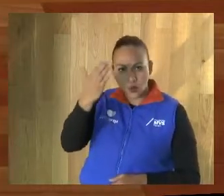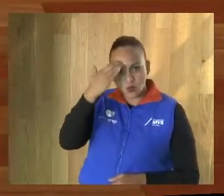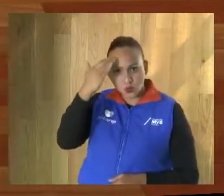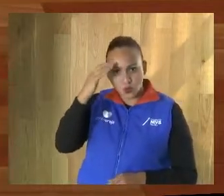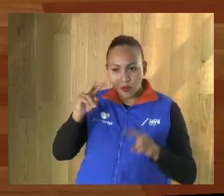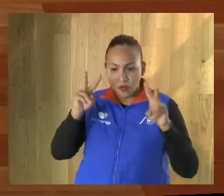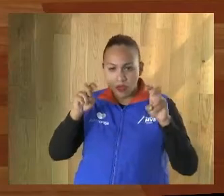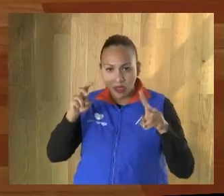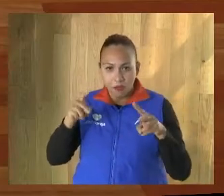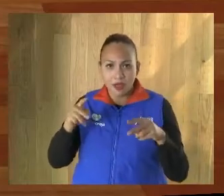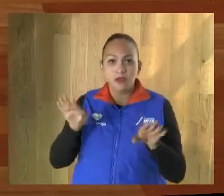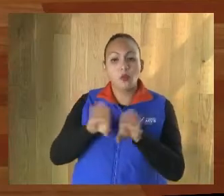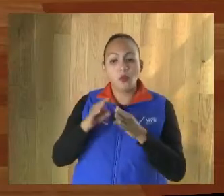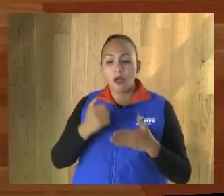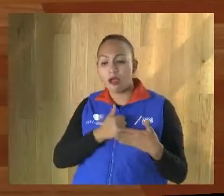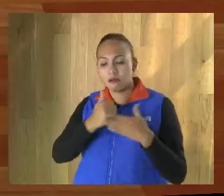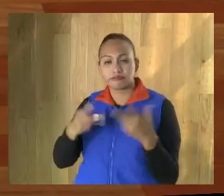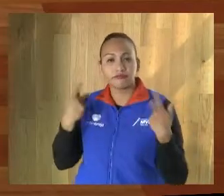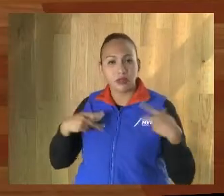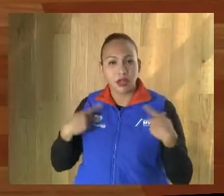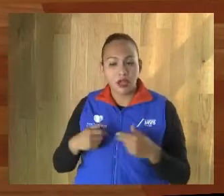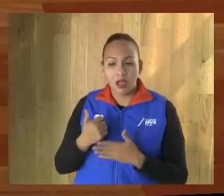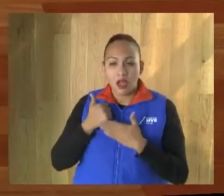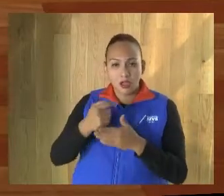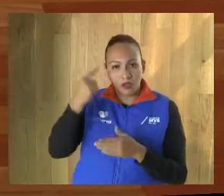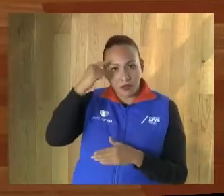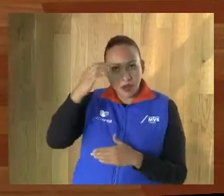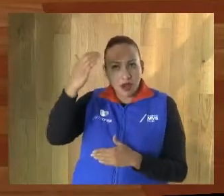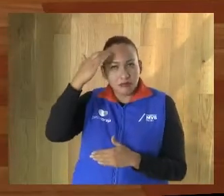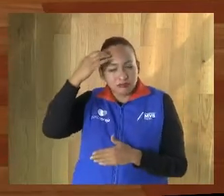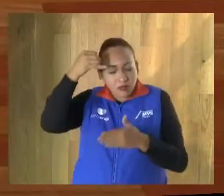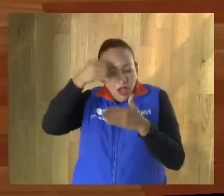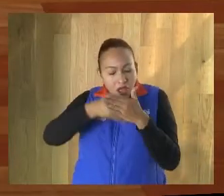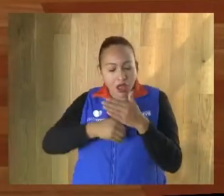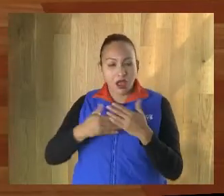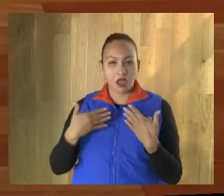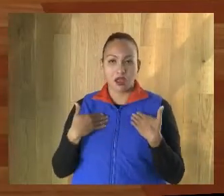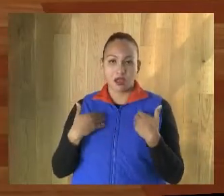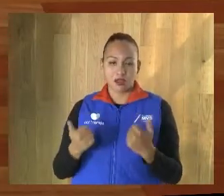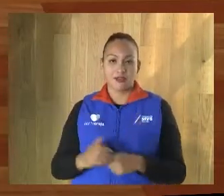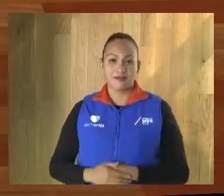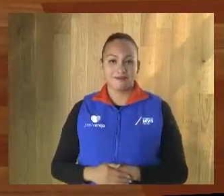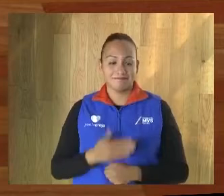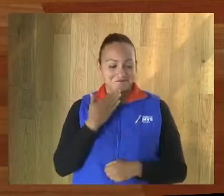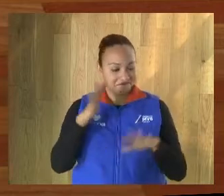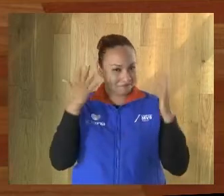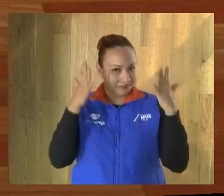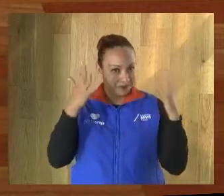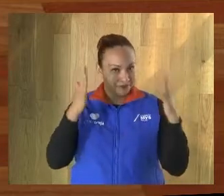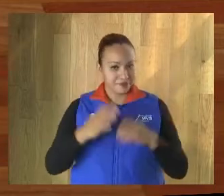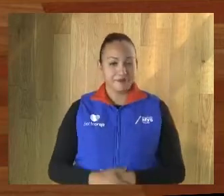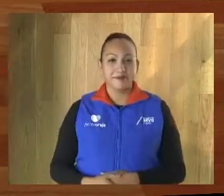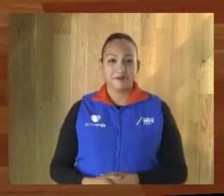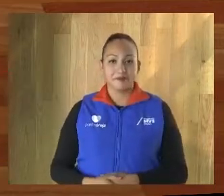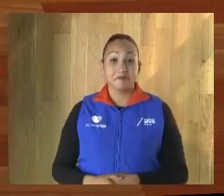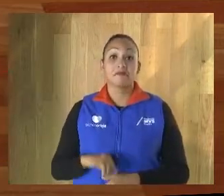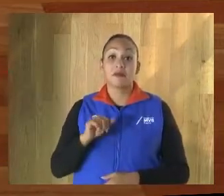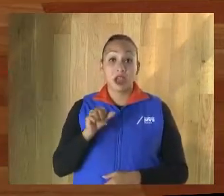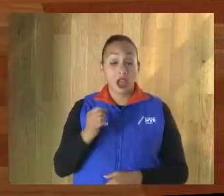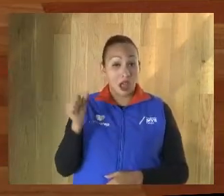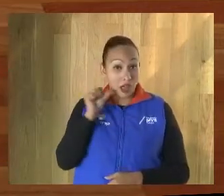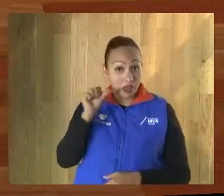realidad de otras personas nos ayuda a tomar conciencia. Bravo. Perfecto, pues bien Muy interesante. valioso. Es que ese tema y esa